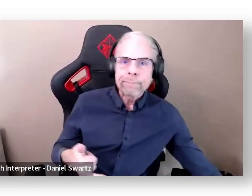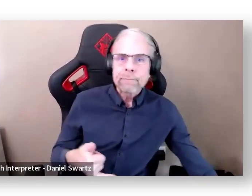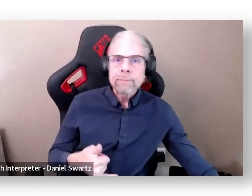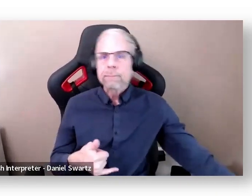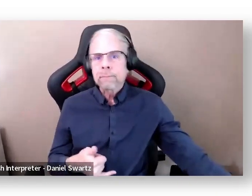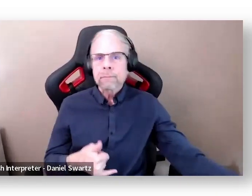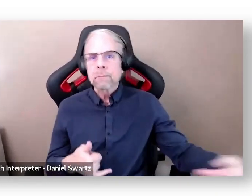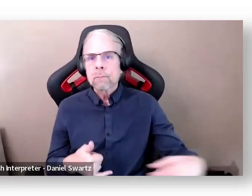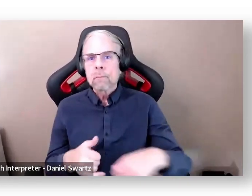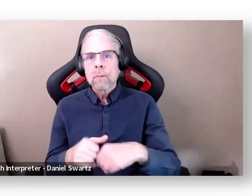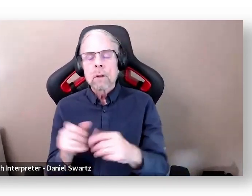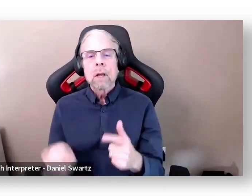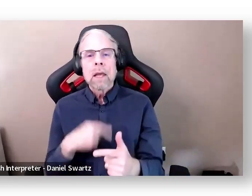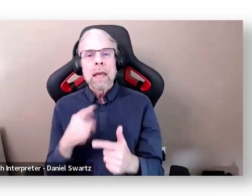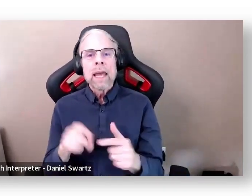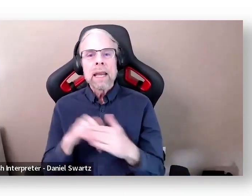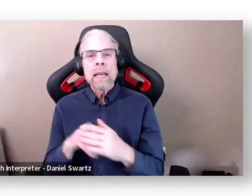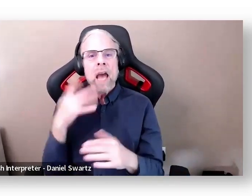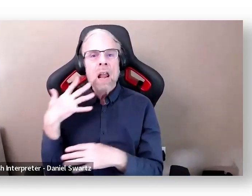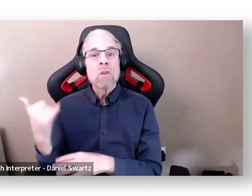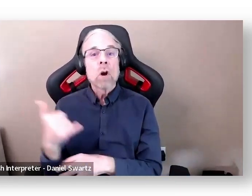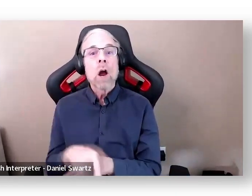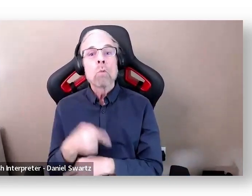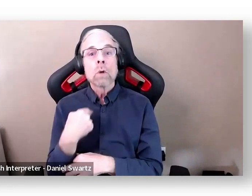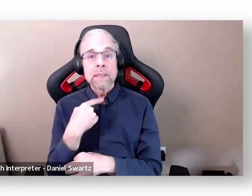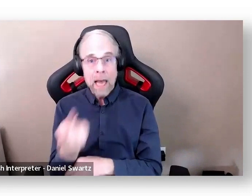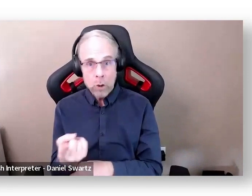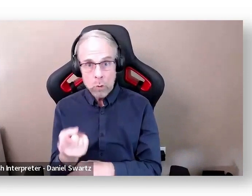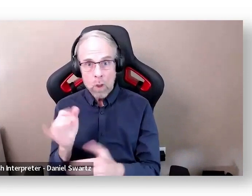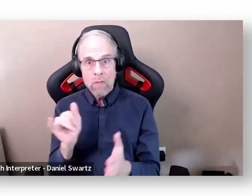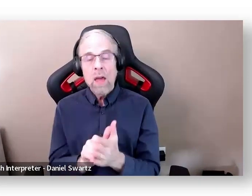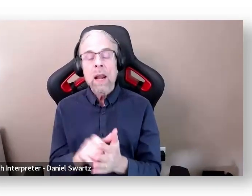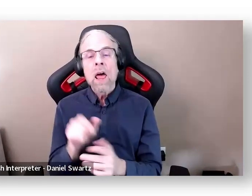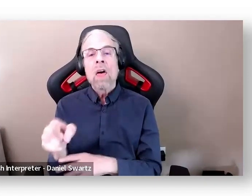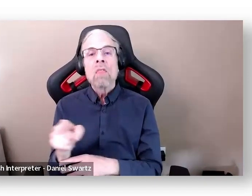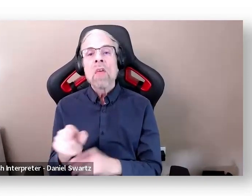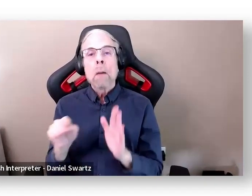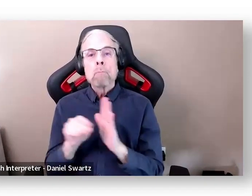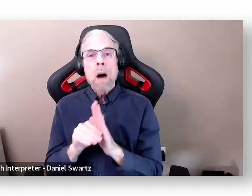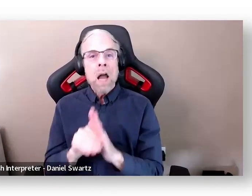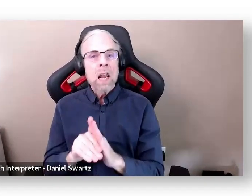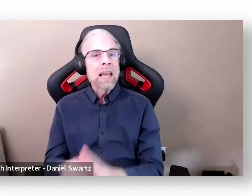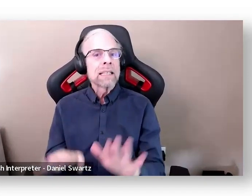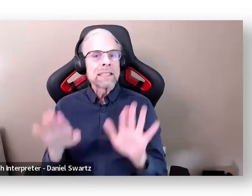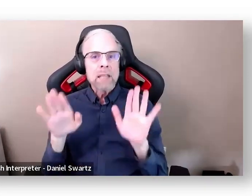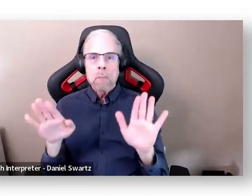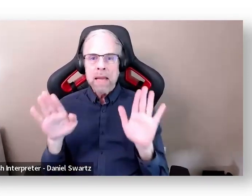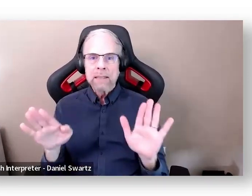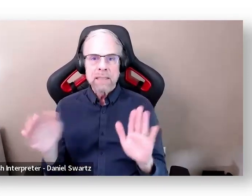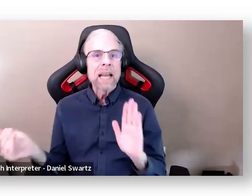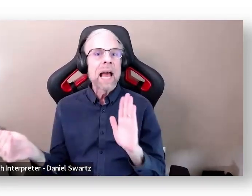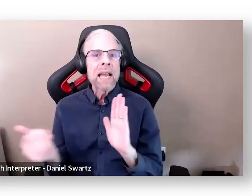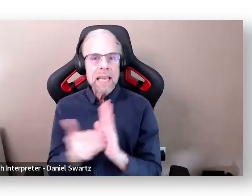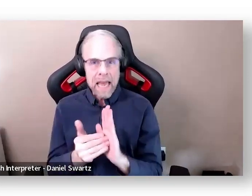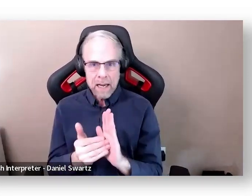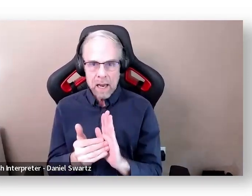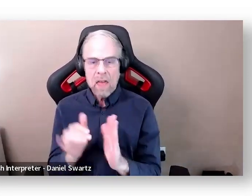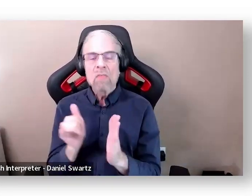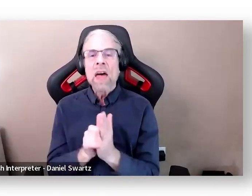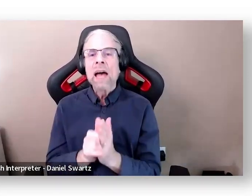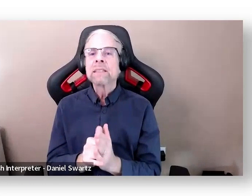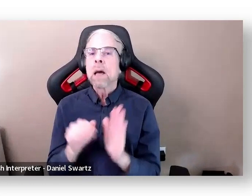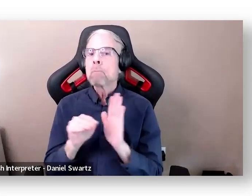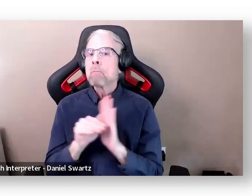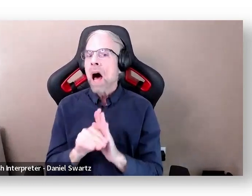esto. Y la cosa es que sí quemó por todas nuestras líneas en la parte norte de California.